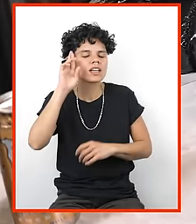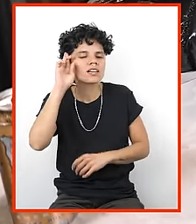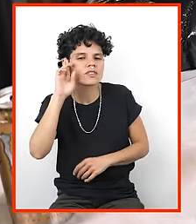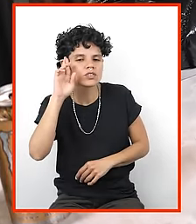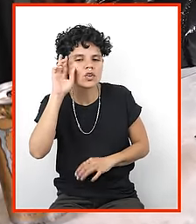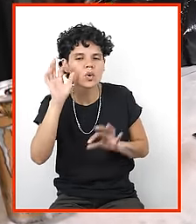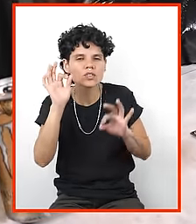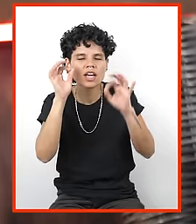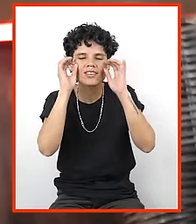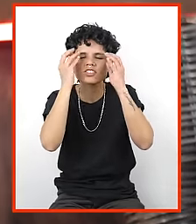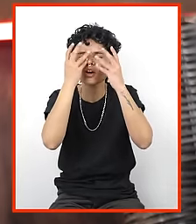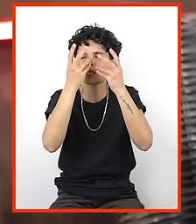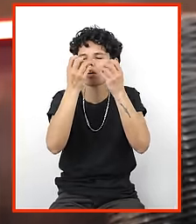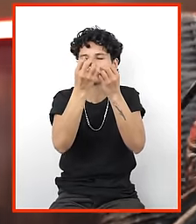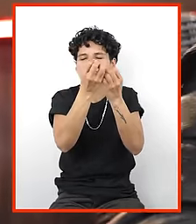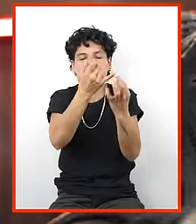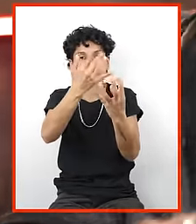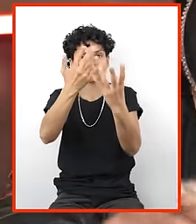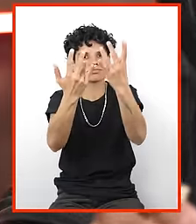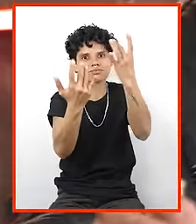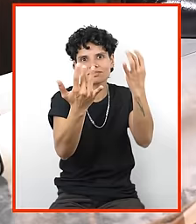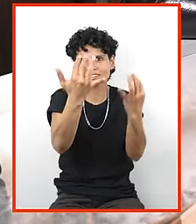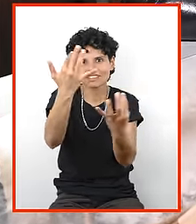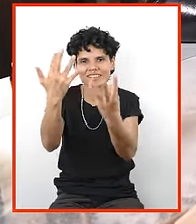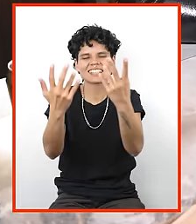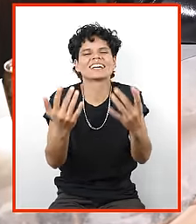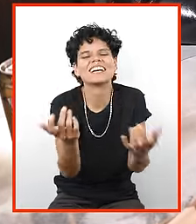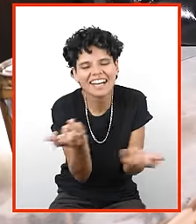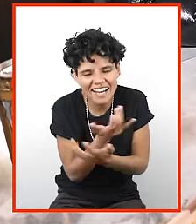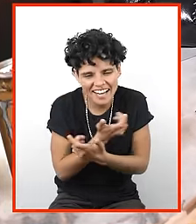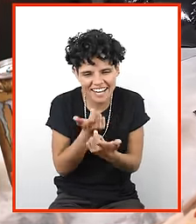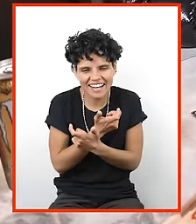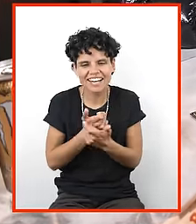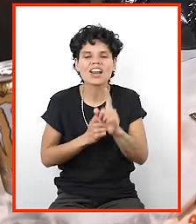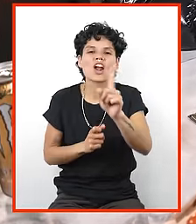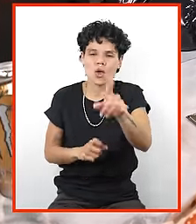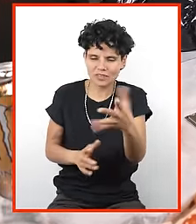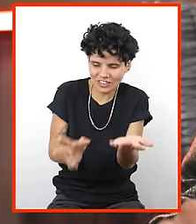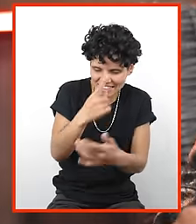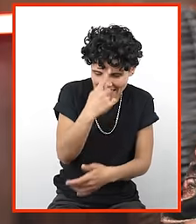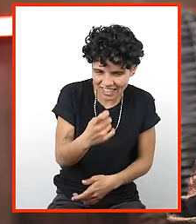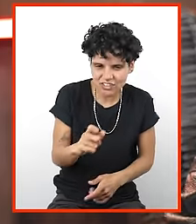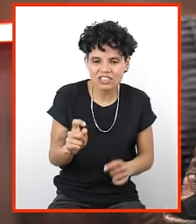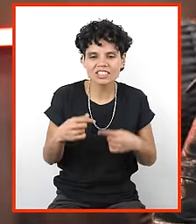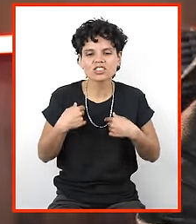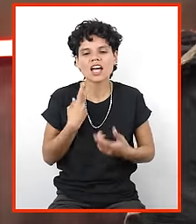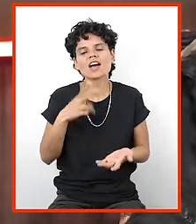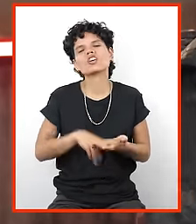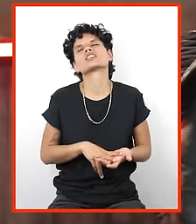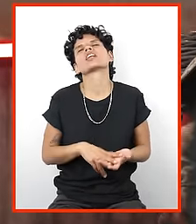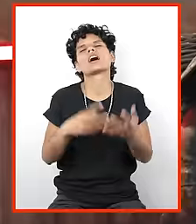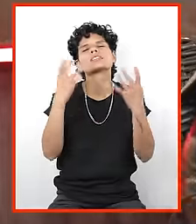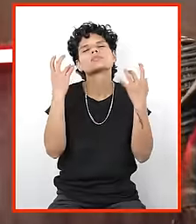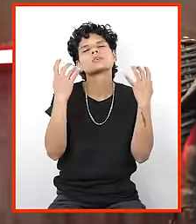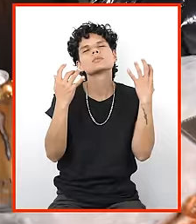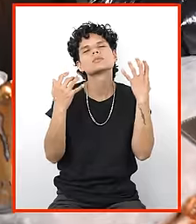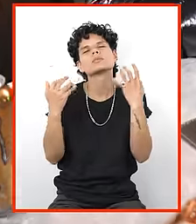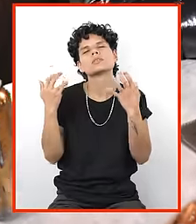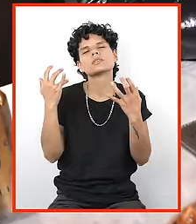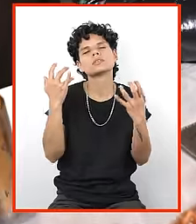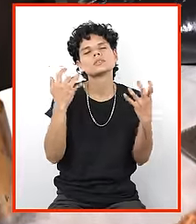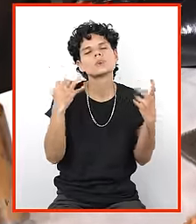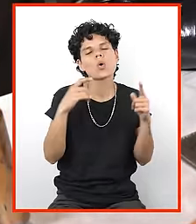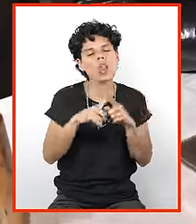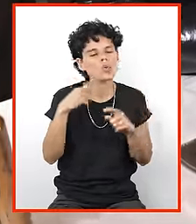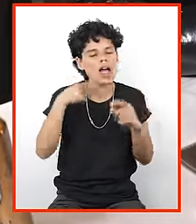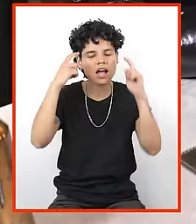que, no sé, tuve una visión. No, pero de verdad. ¿Te crees? En serio. Yo estaba así acostada y